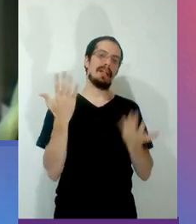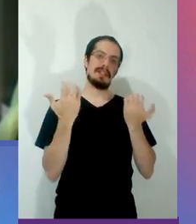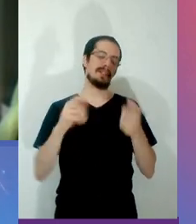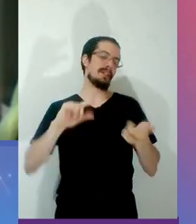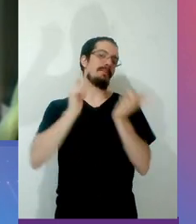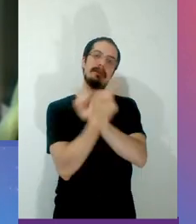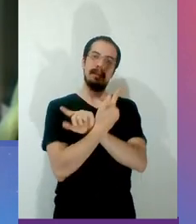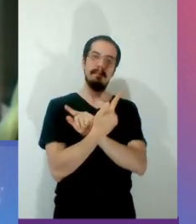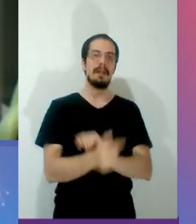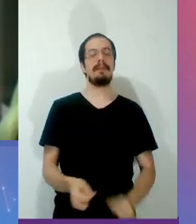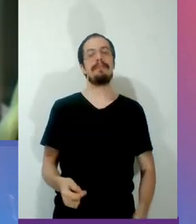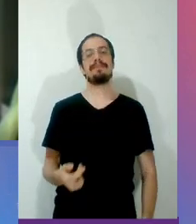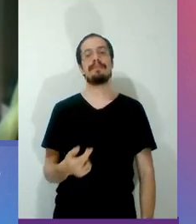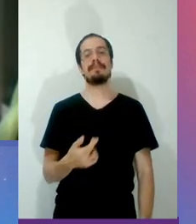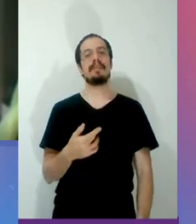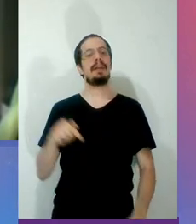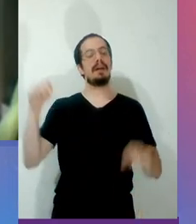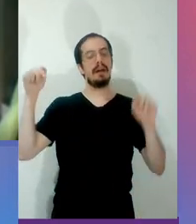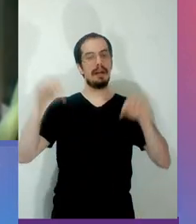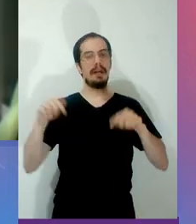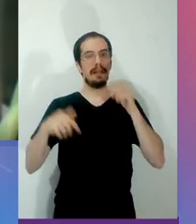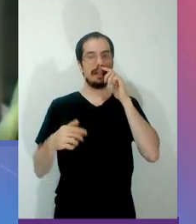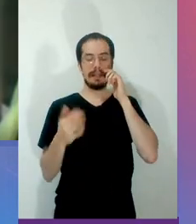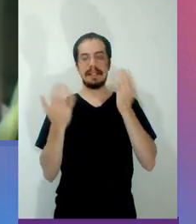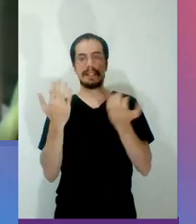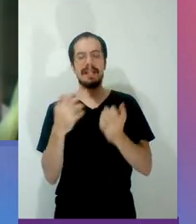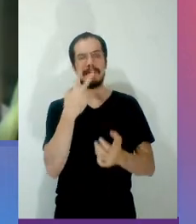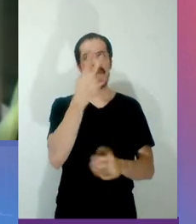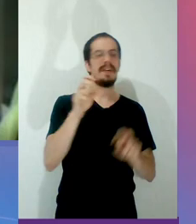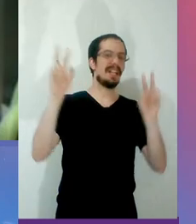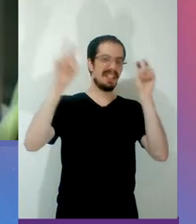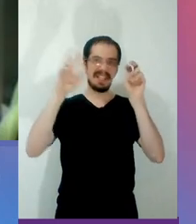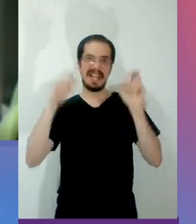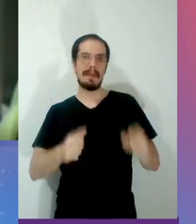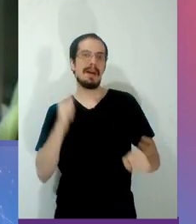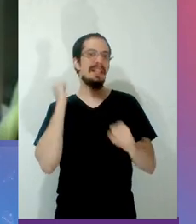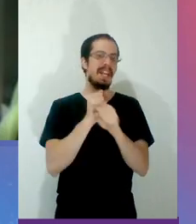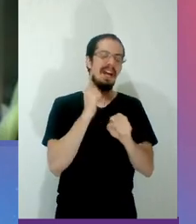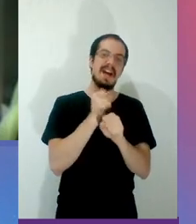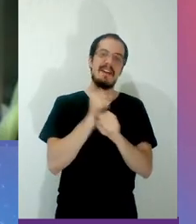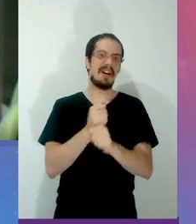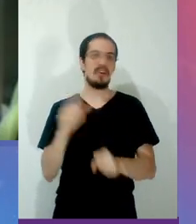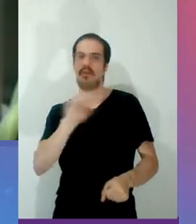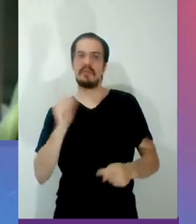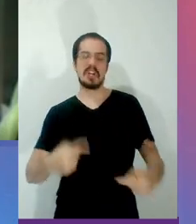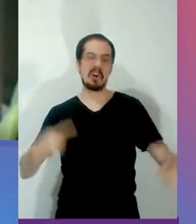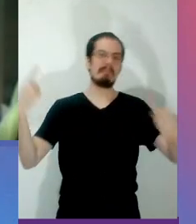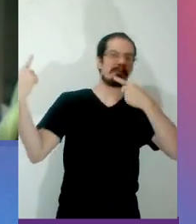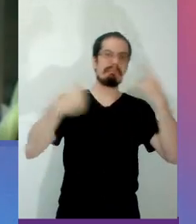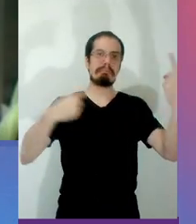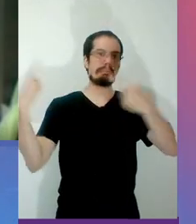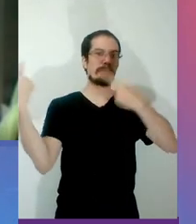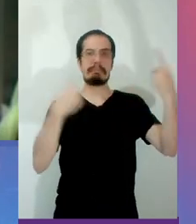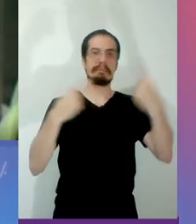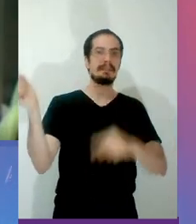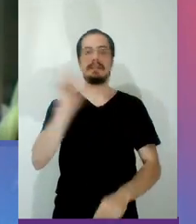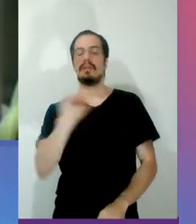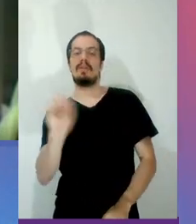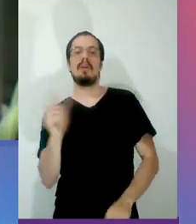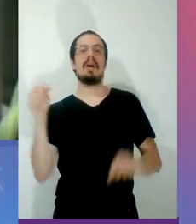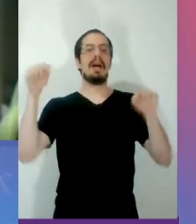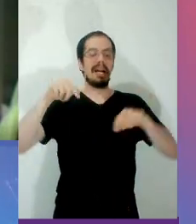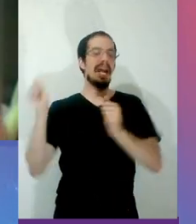compañeras, cambiarlo a un trabajo colaborativo, no competitivo, el exitismo en el que está, cambiar